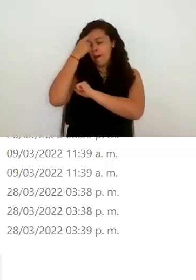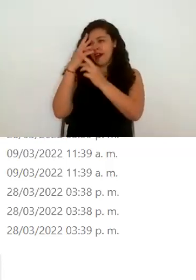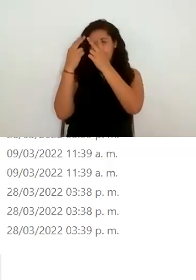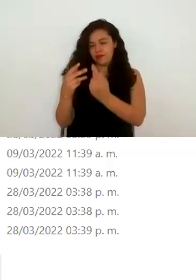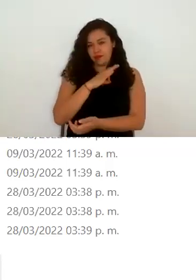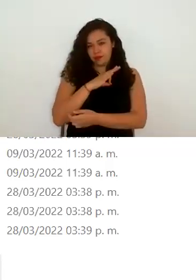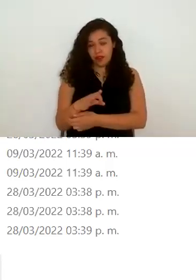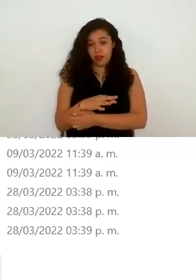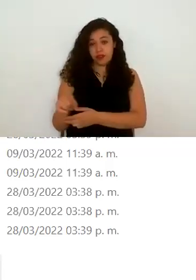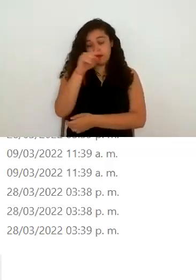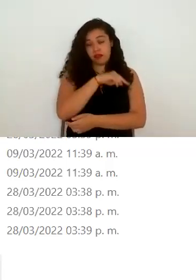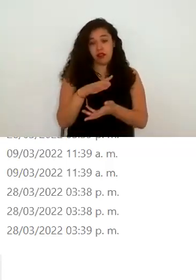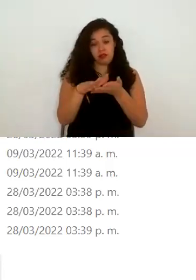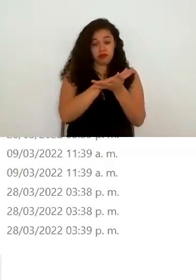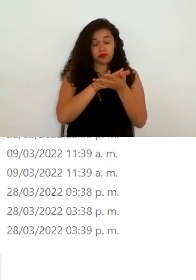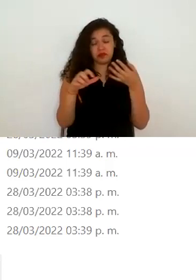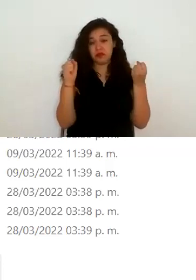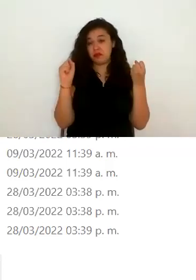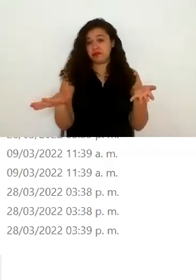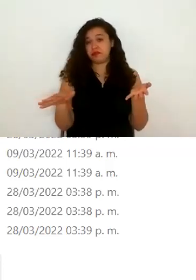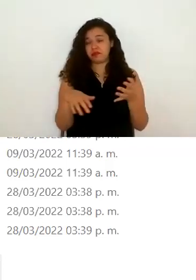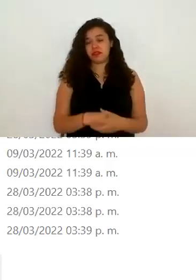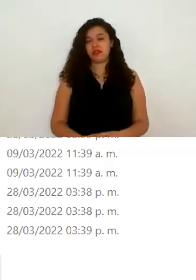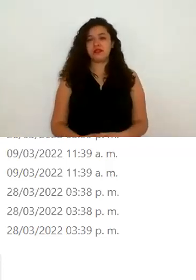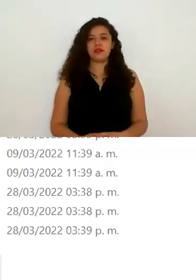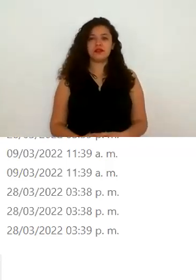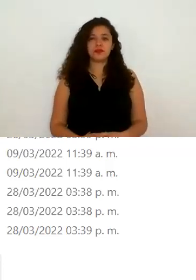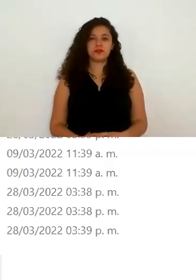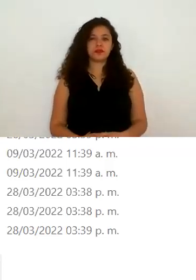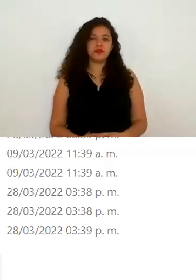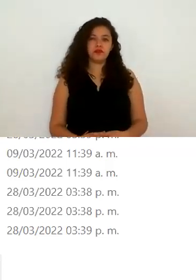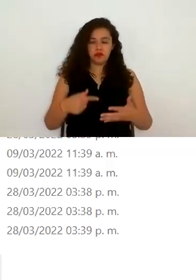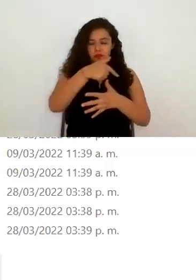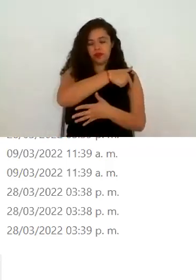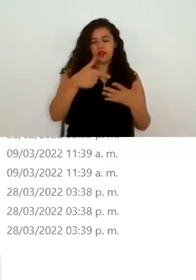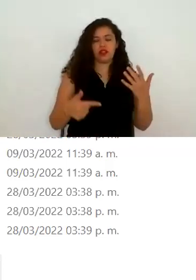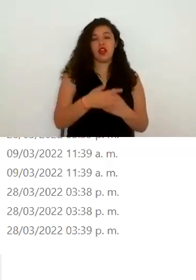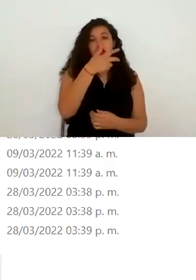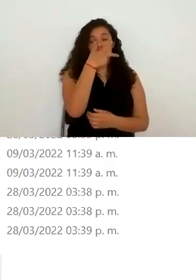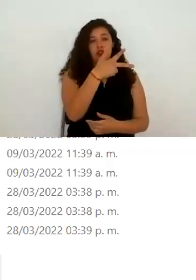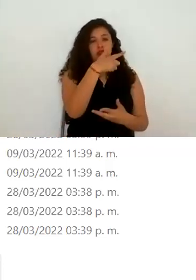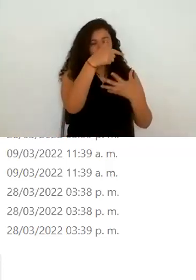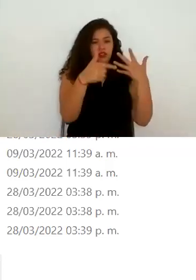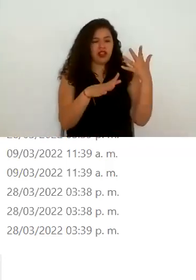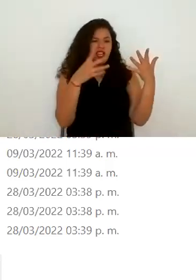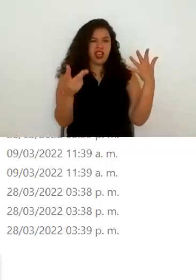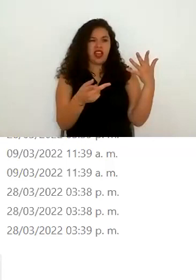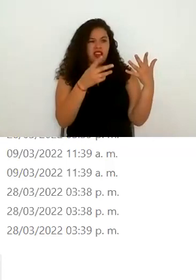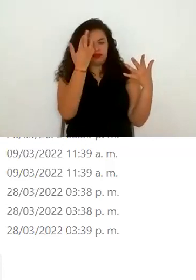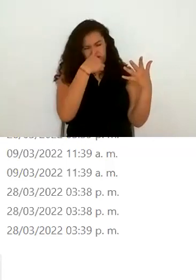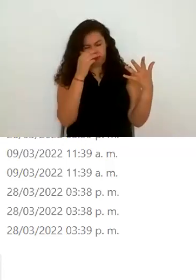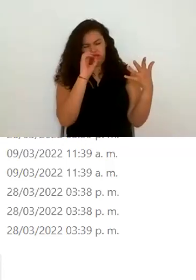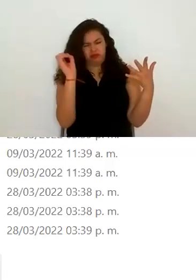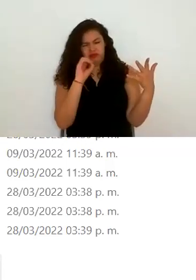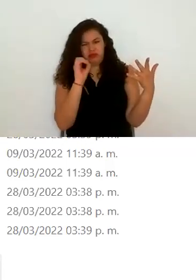si ustedes hicieran una eliminación donde dice, ay, estas 8 carpetas ya no son consultables, pues vamos